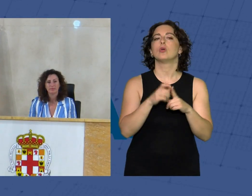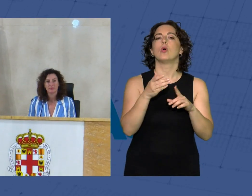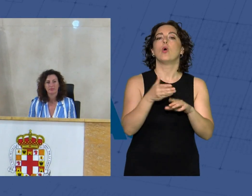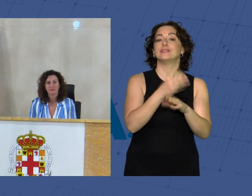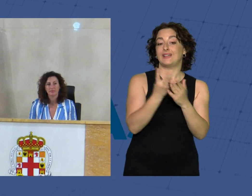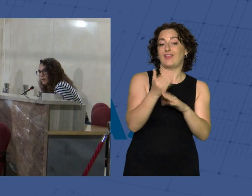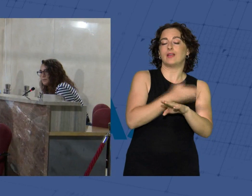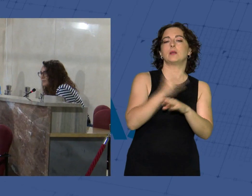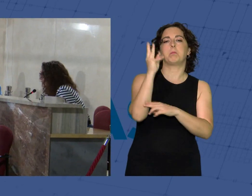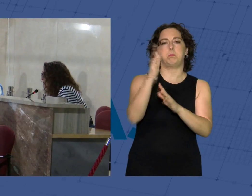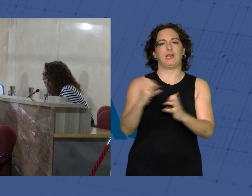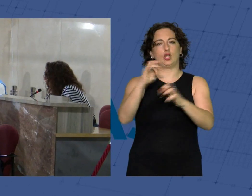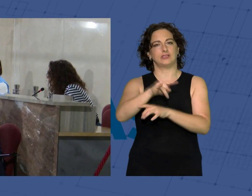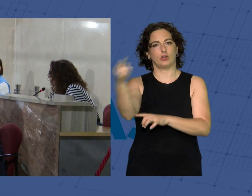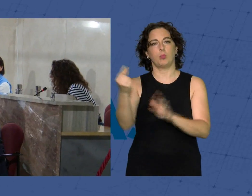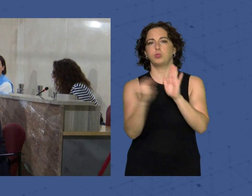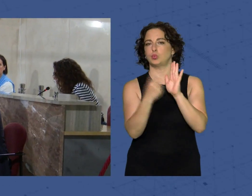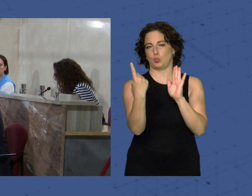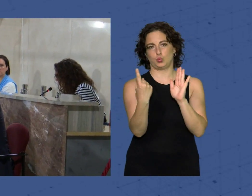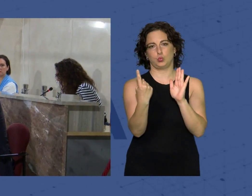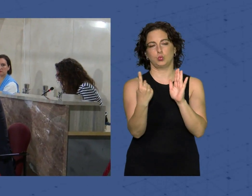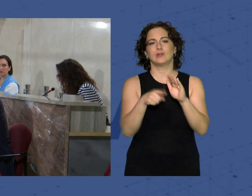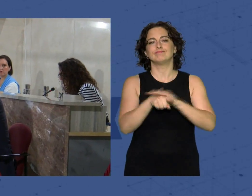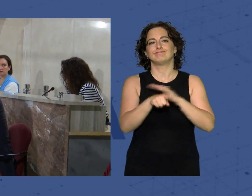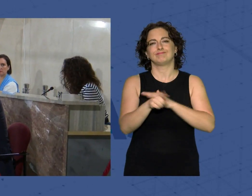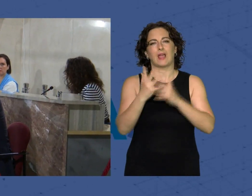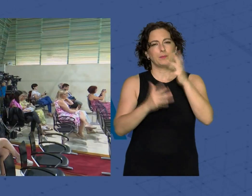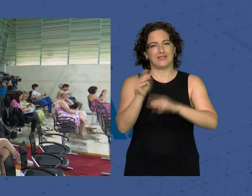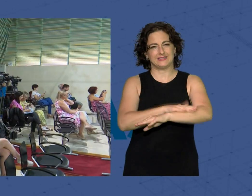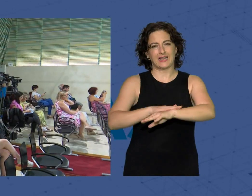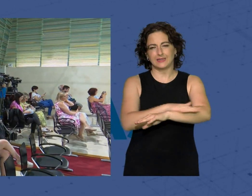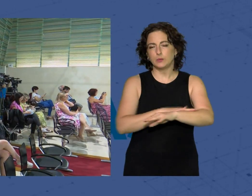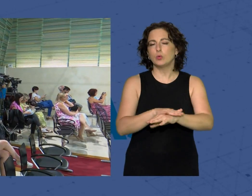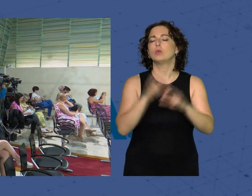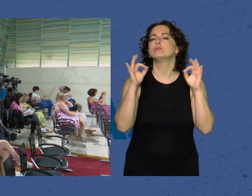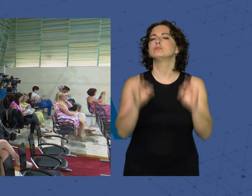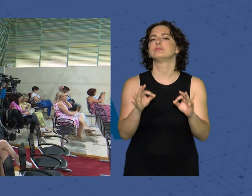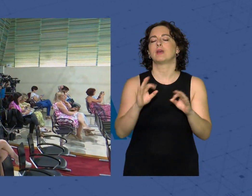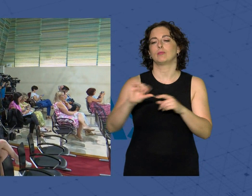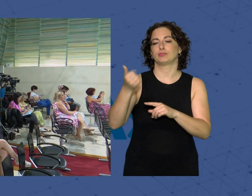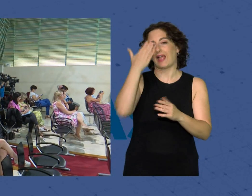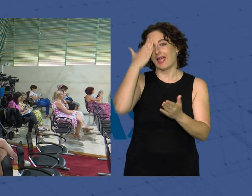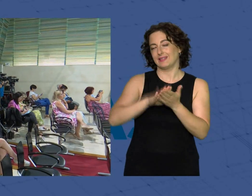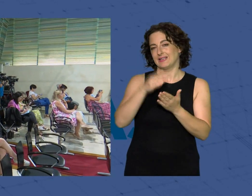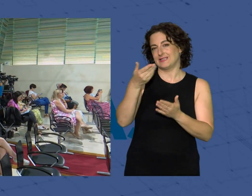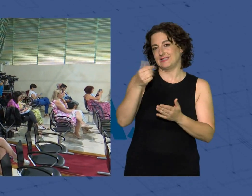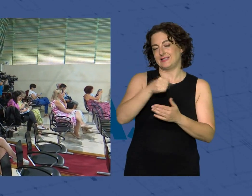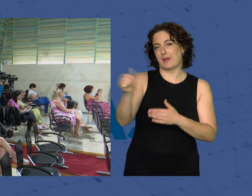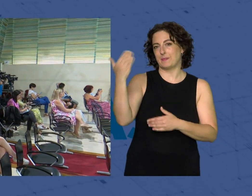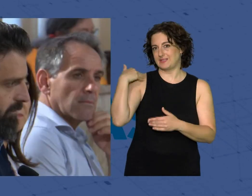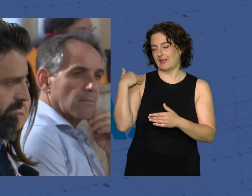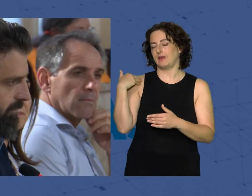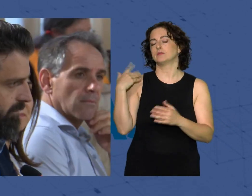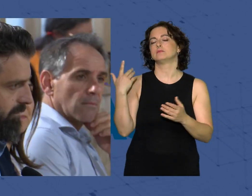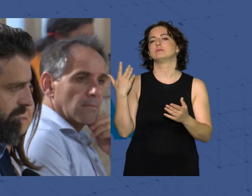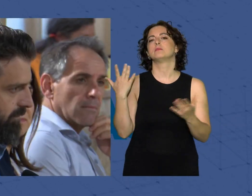con un único punto en el orden del día. Un trámite administrativo para aprobar el acta de la sesión celebrada la semana pasada, que ha servido